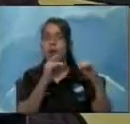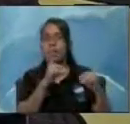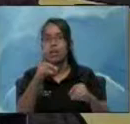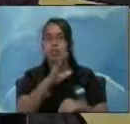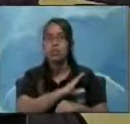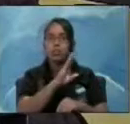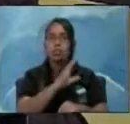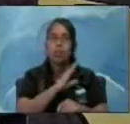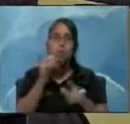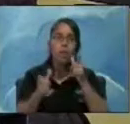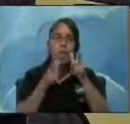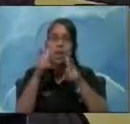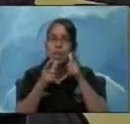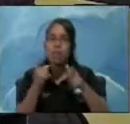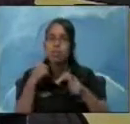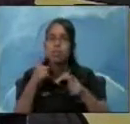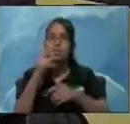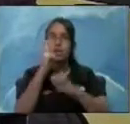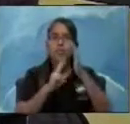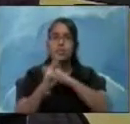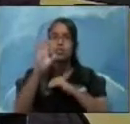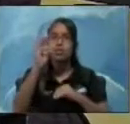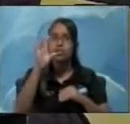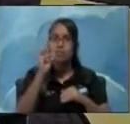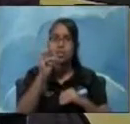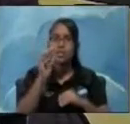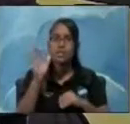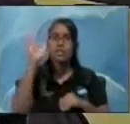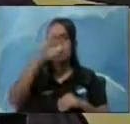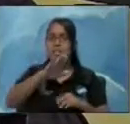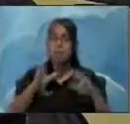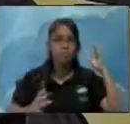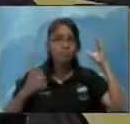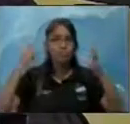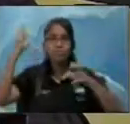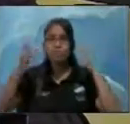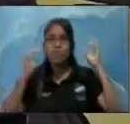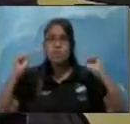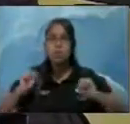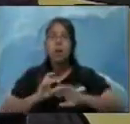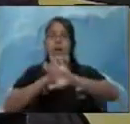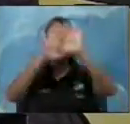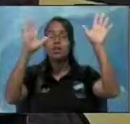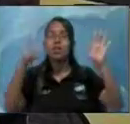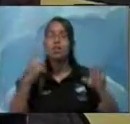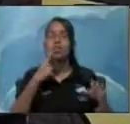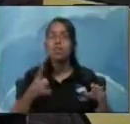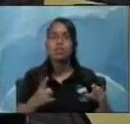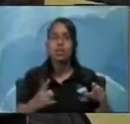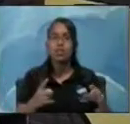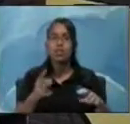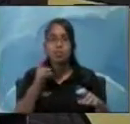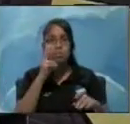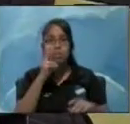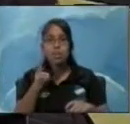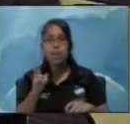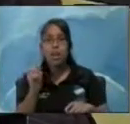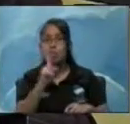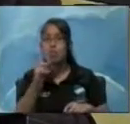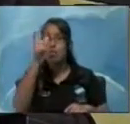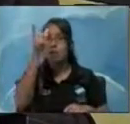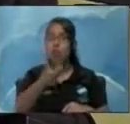propia lengua y dice el verso 7 y estaban atónitos y y maravillados diciendo Mirad no son